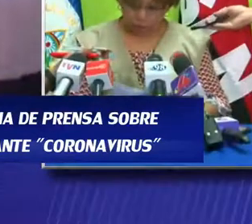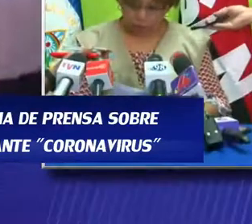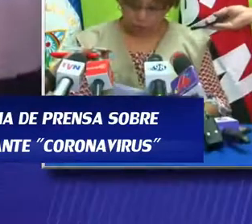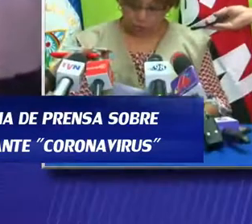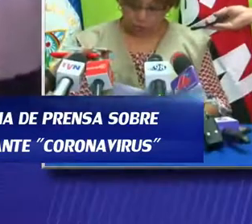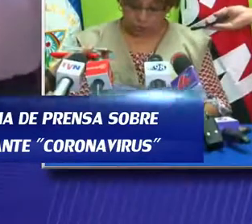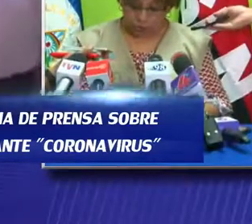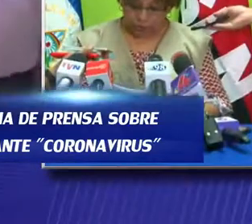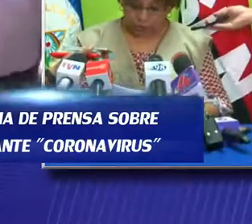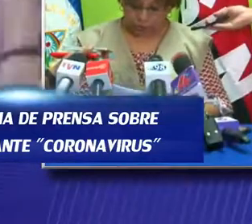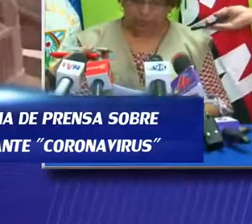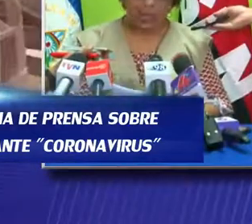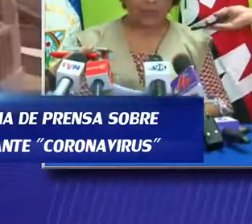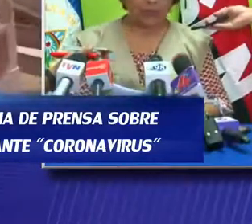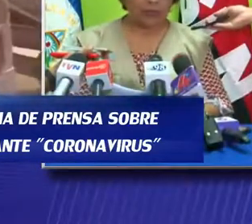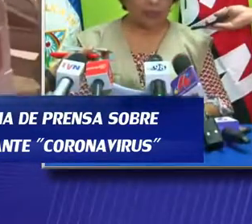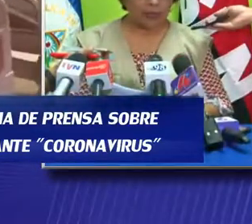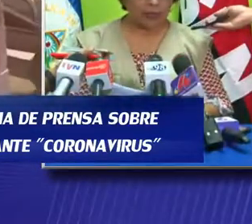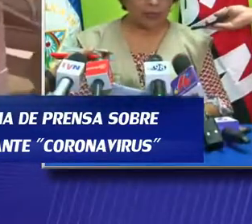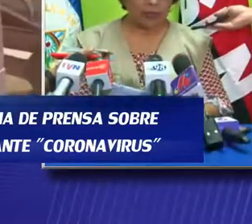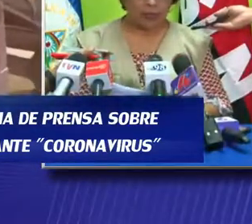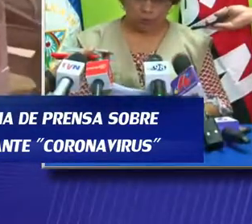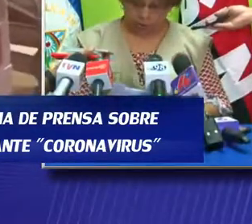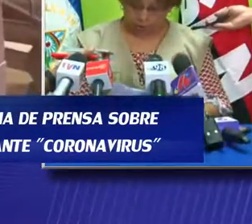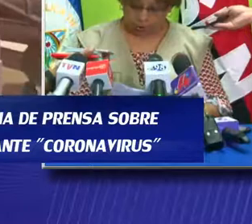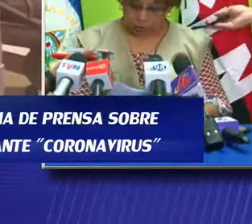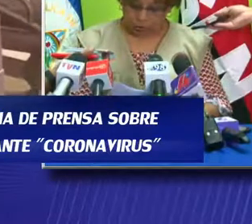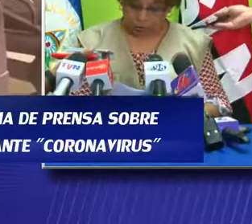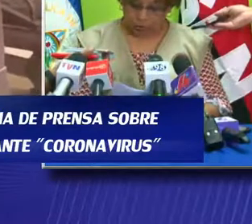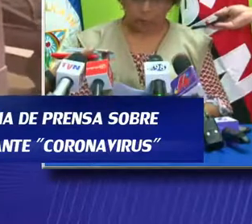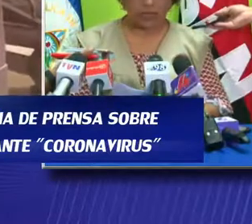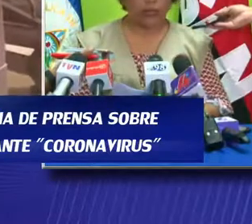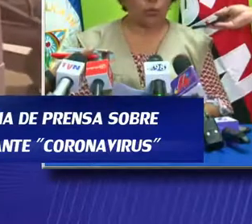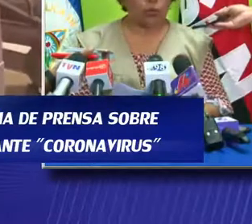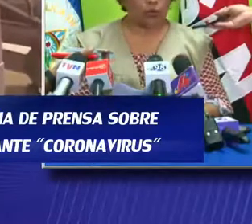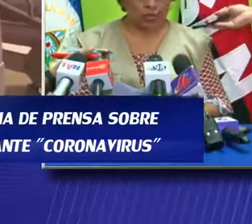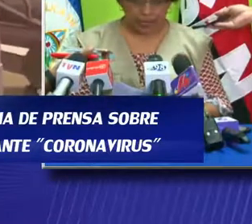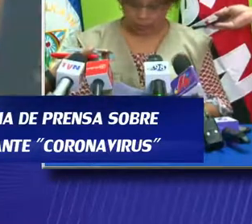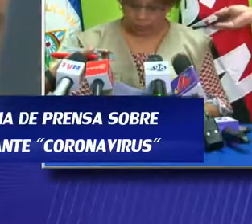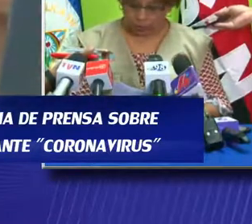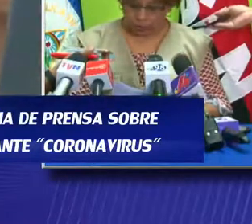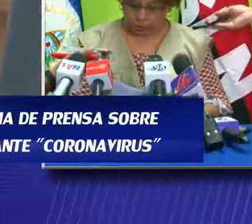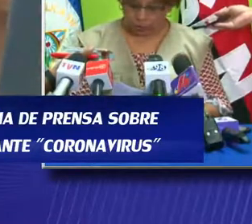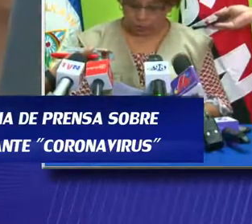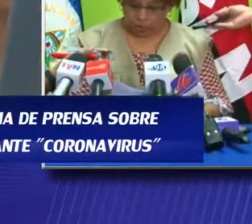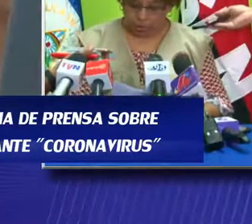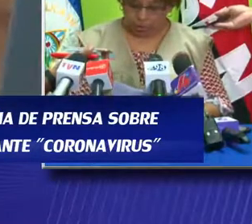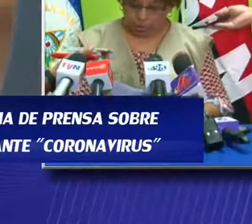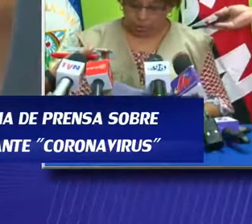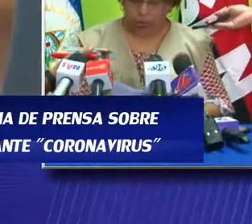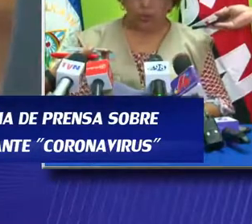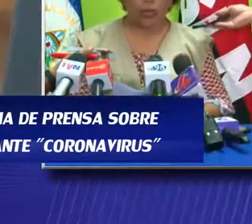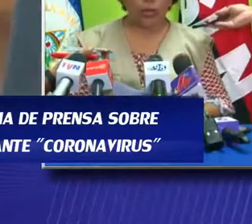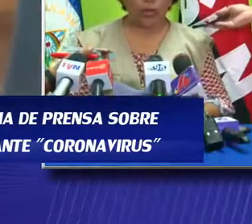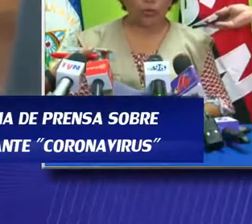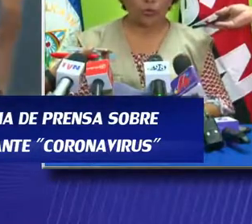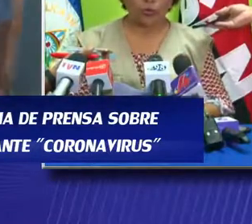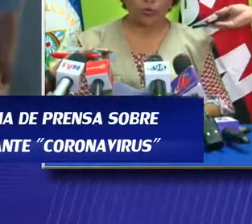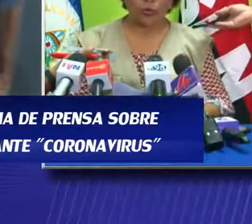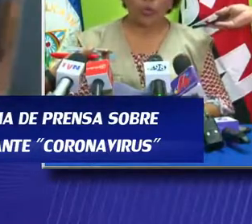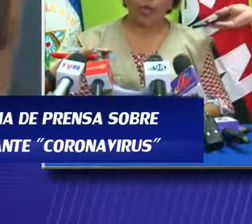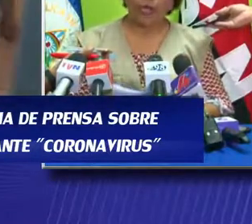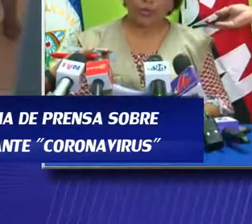casos sospechosos, Belice se mantiene siempre con su caso sospechoso, Brasil con 11 casos sospechosos, Paraguay con un